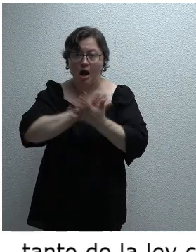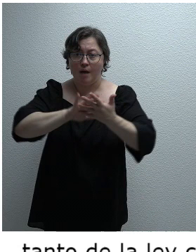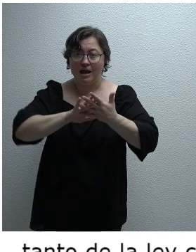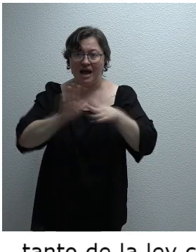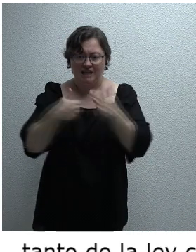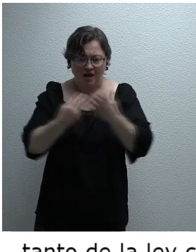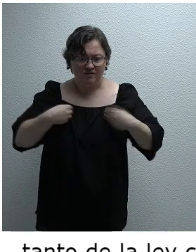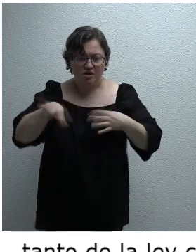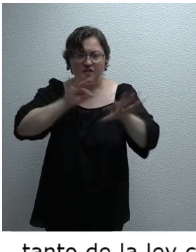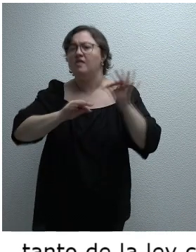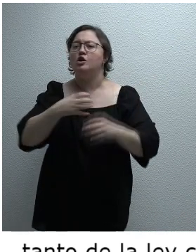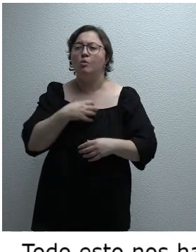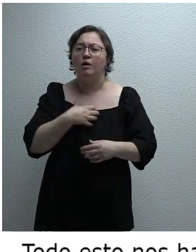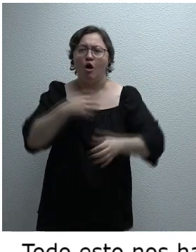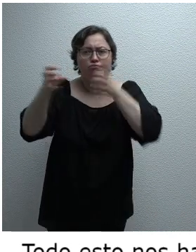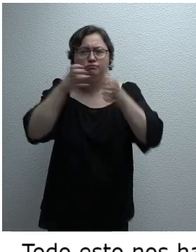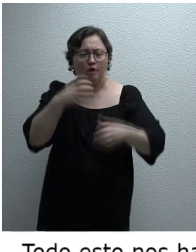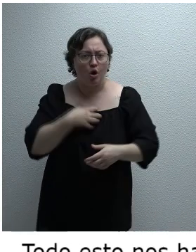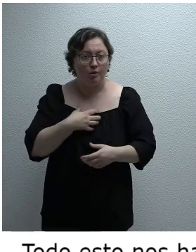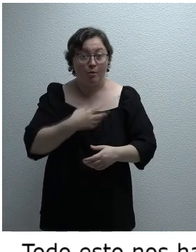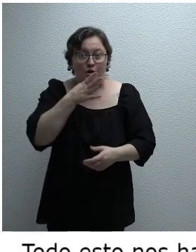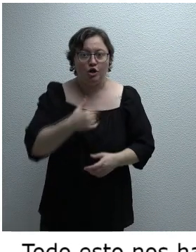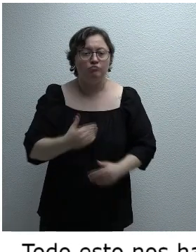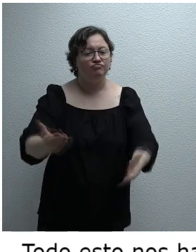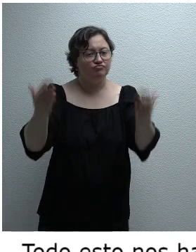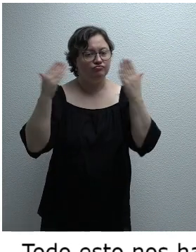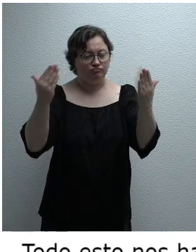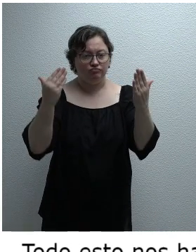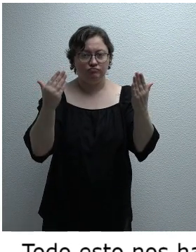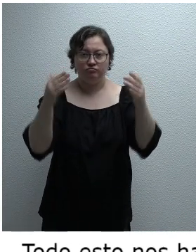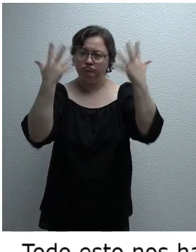propia vida. Por tanto, celebramos que